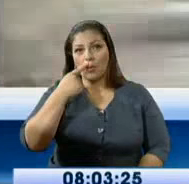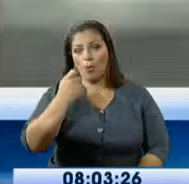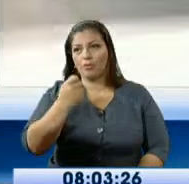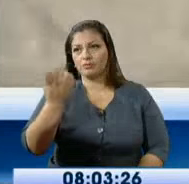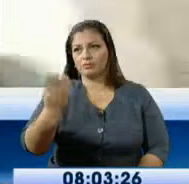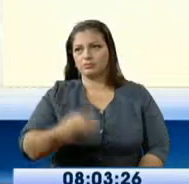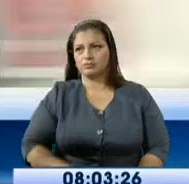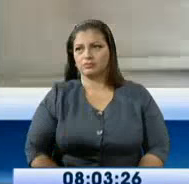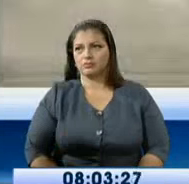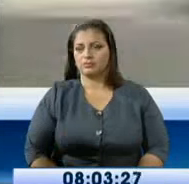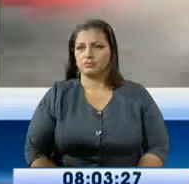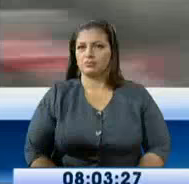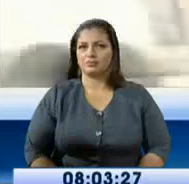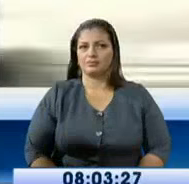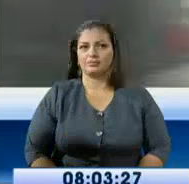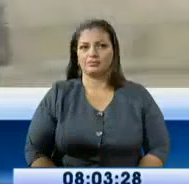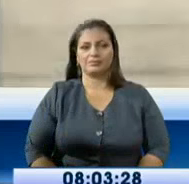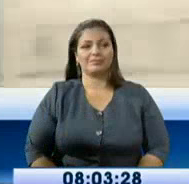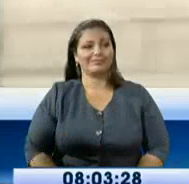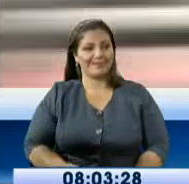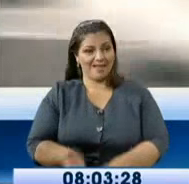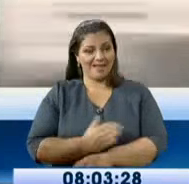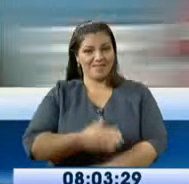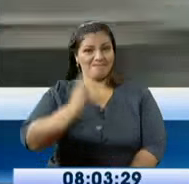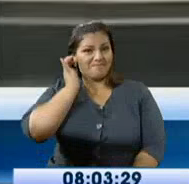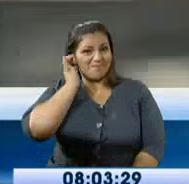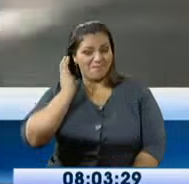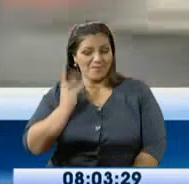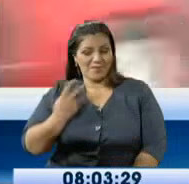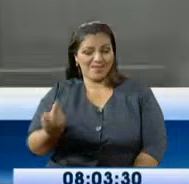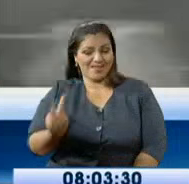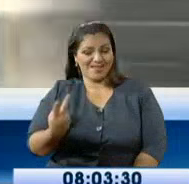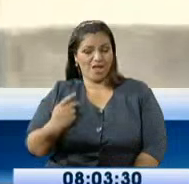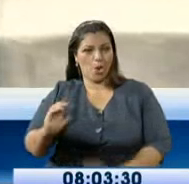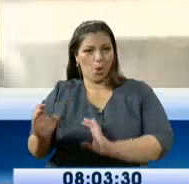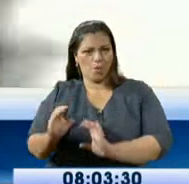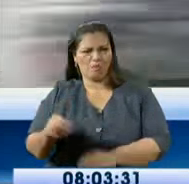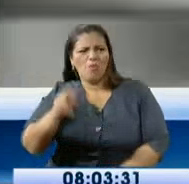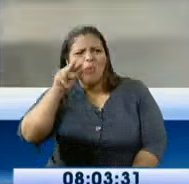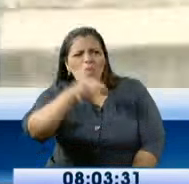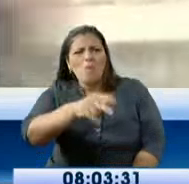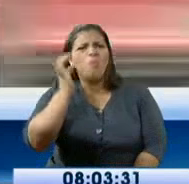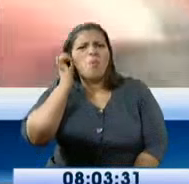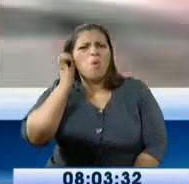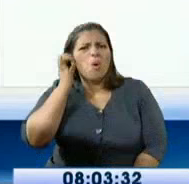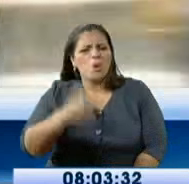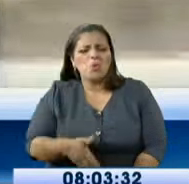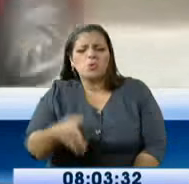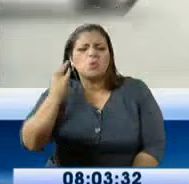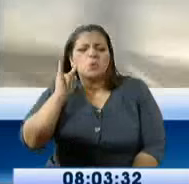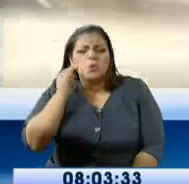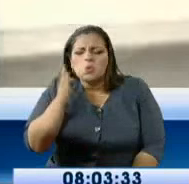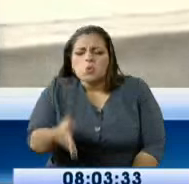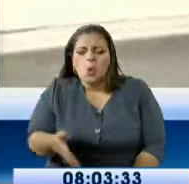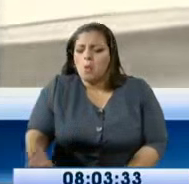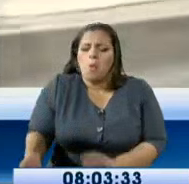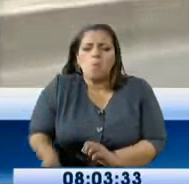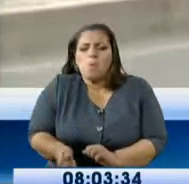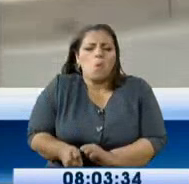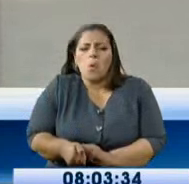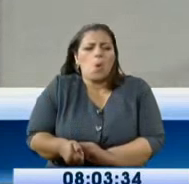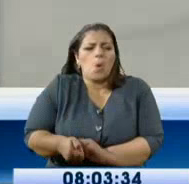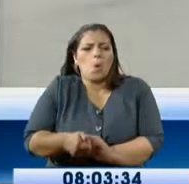eso es lo que le vengo diciendo yo ahorita a mi señora. Una señora con una niñita se atreve a pasar por ahí. No solamente pasa el peligro